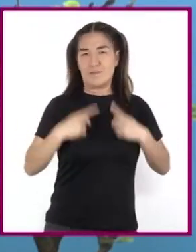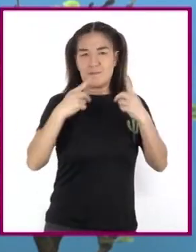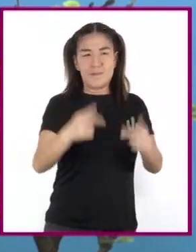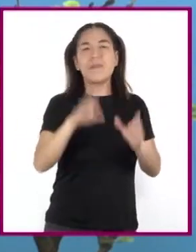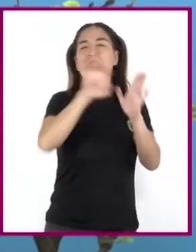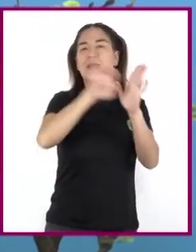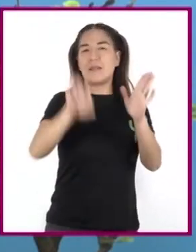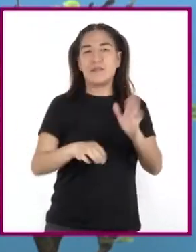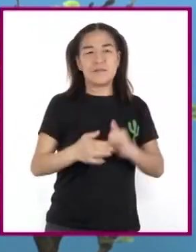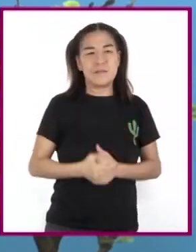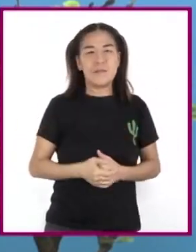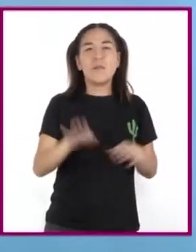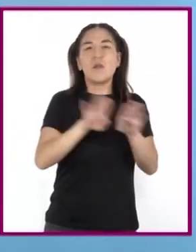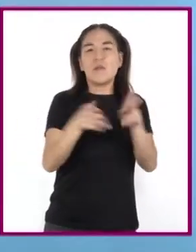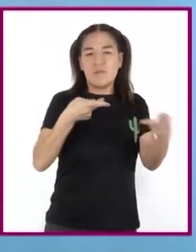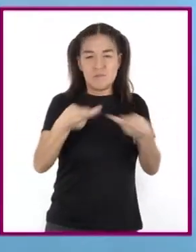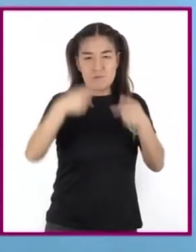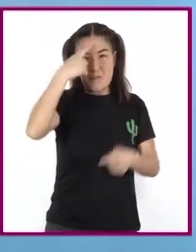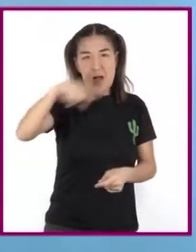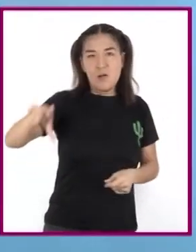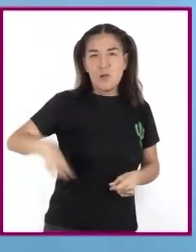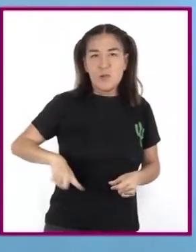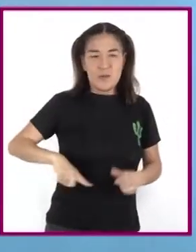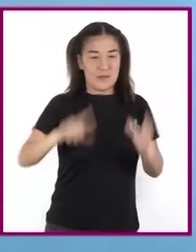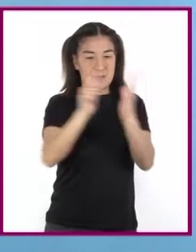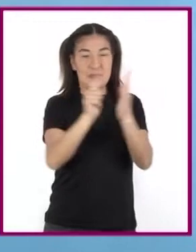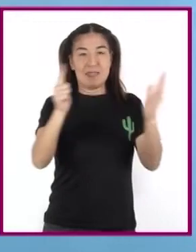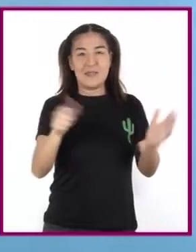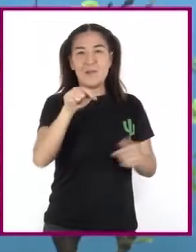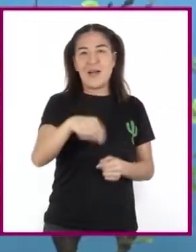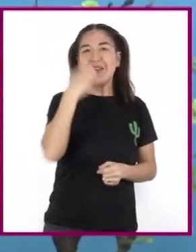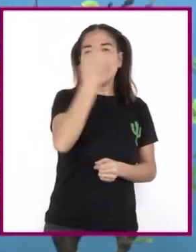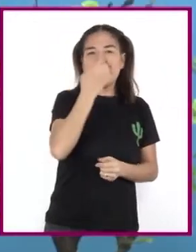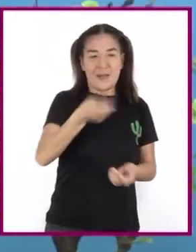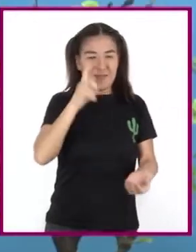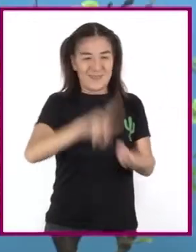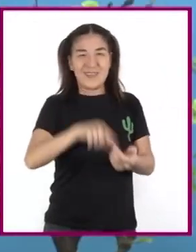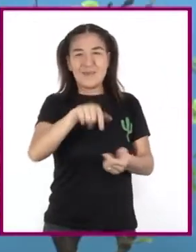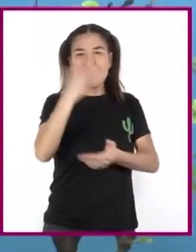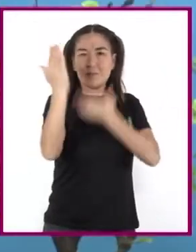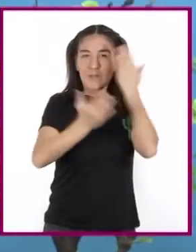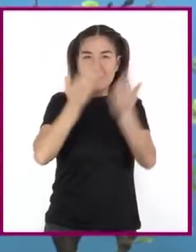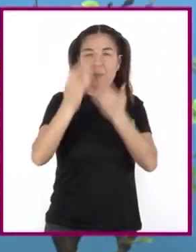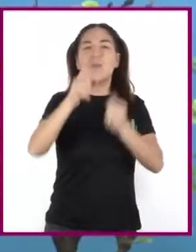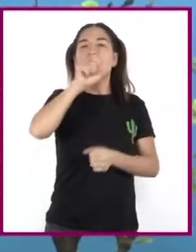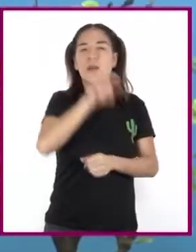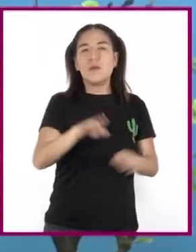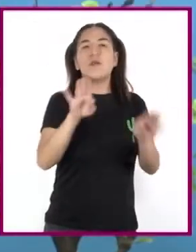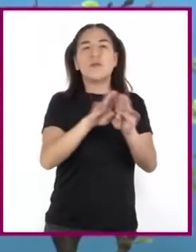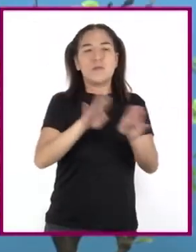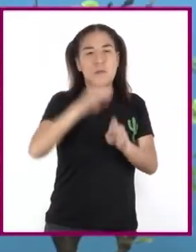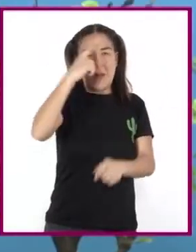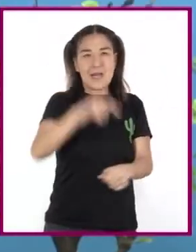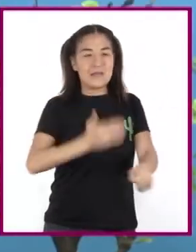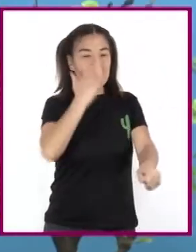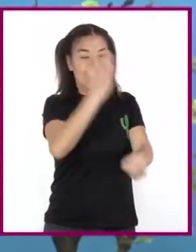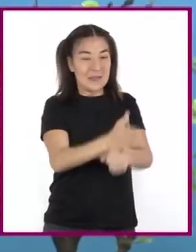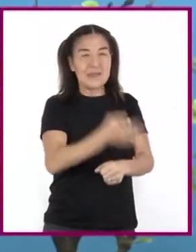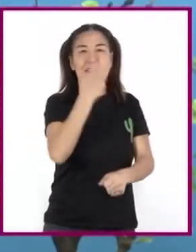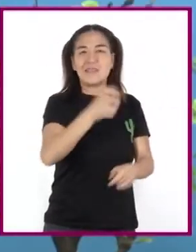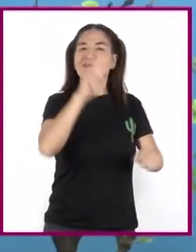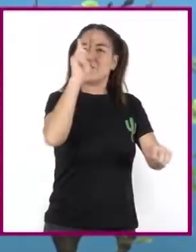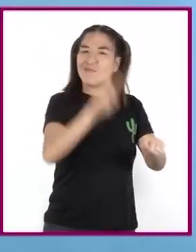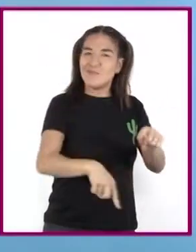ejemplo, los planes de gobierno, los libros de texto en los que estudian o las medidas para erradicar y sancionar la